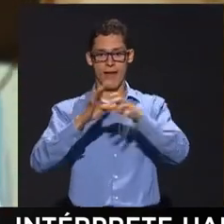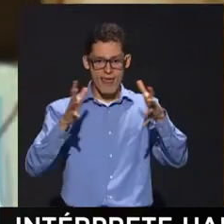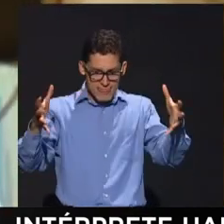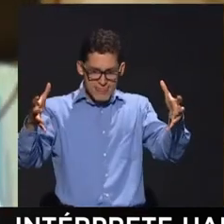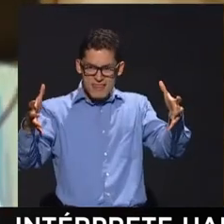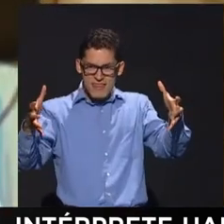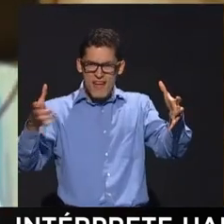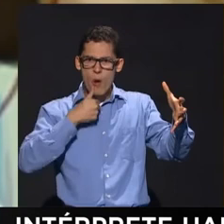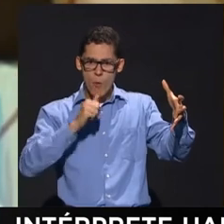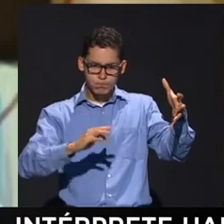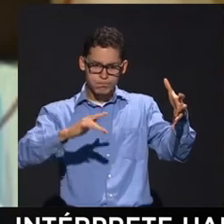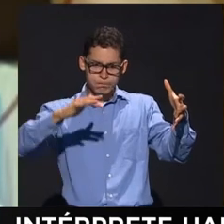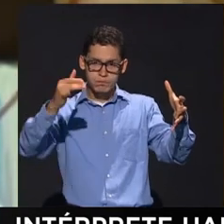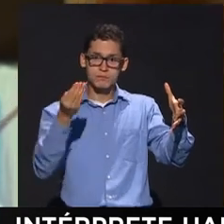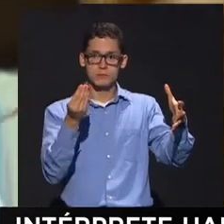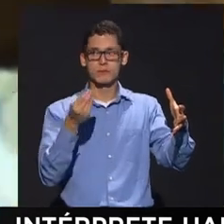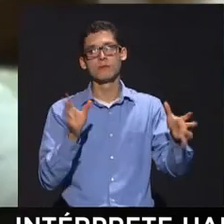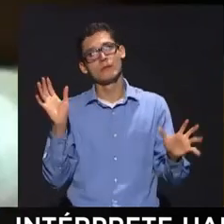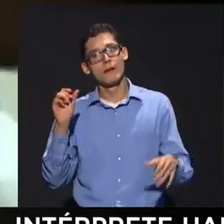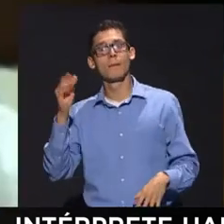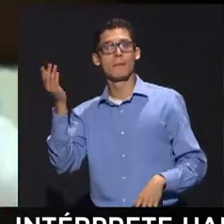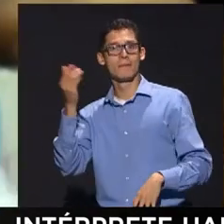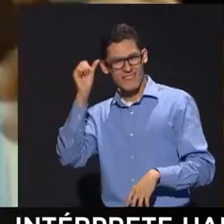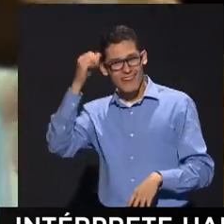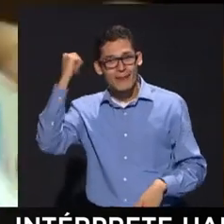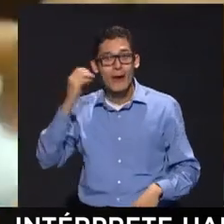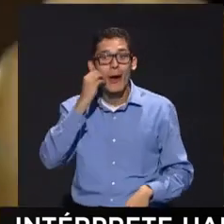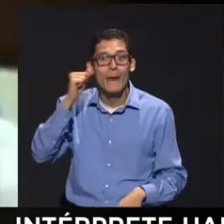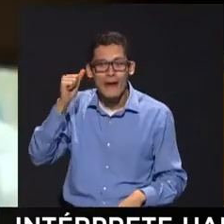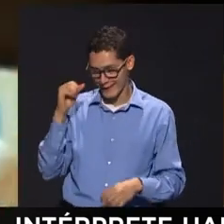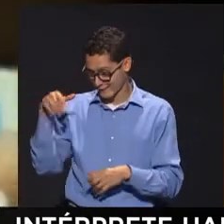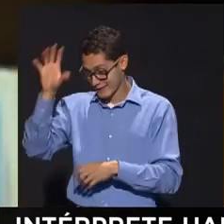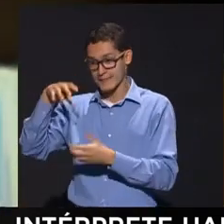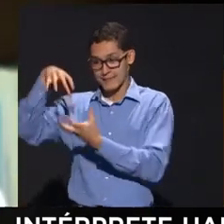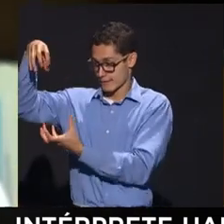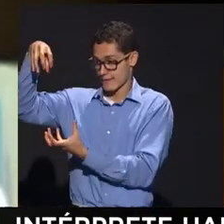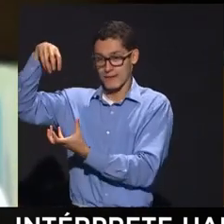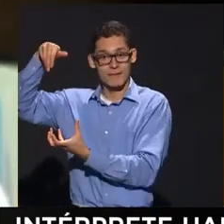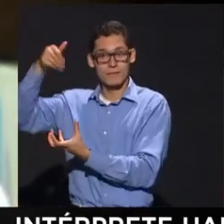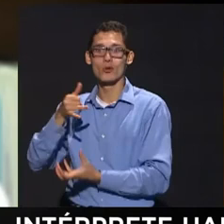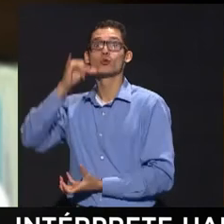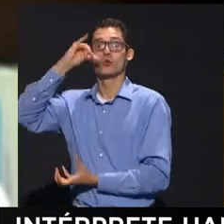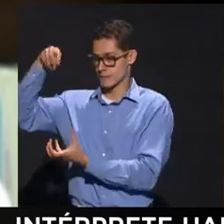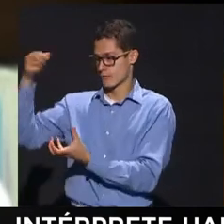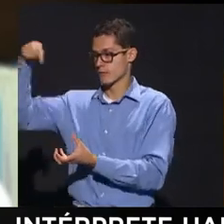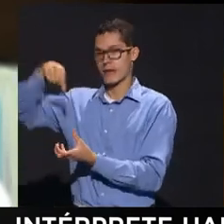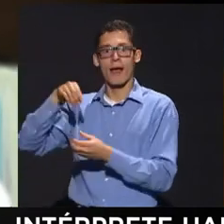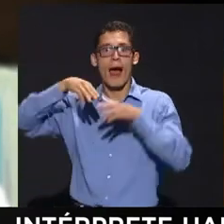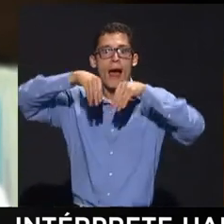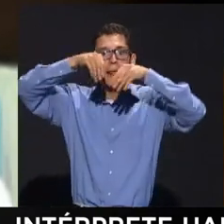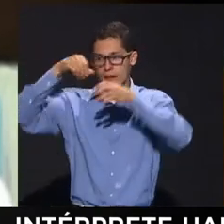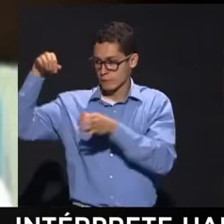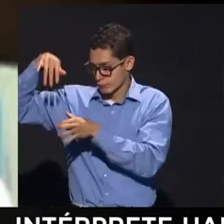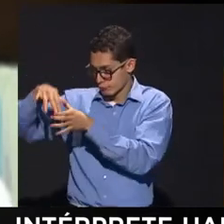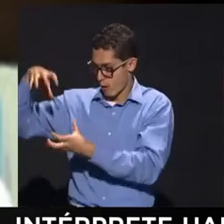hacemos una recomendación muy, muy a lo abuelita Paola, y es introduzca una botella llena de arena en el tanque, que para un vaciado